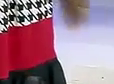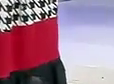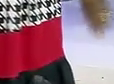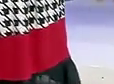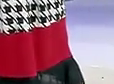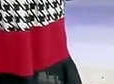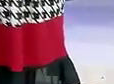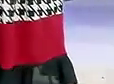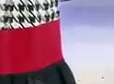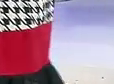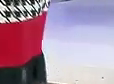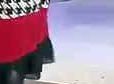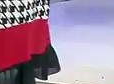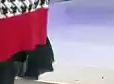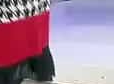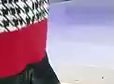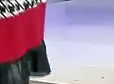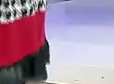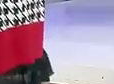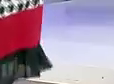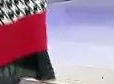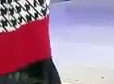esta garganta que ya no hay más.